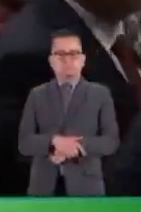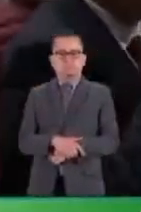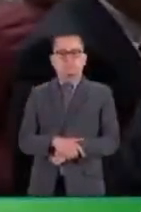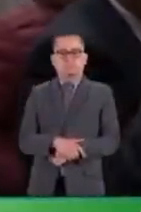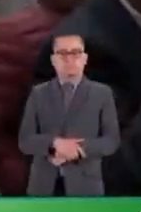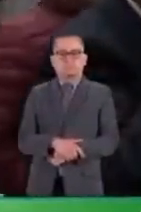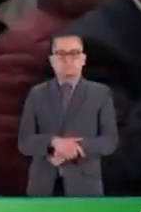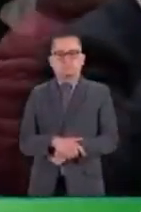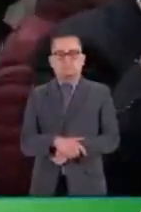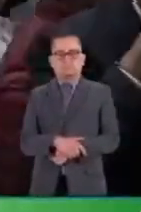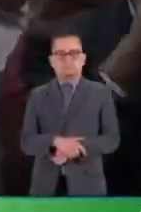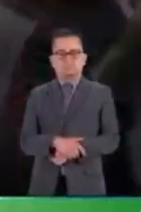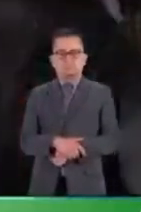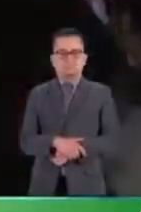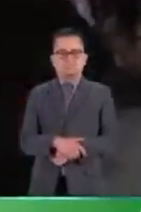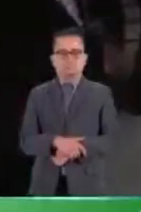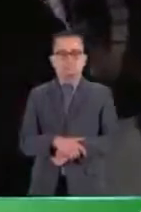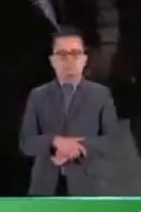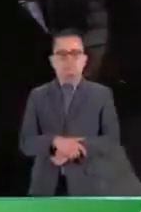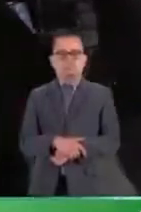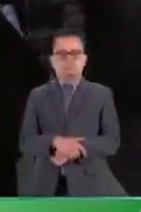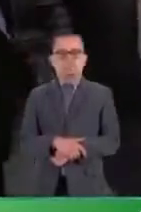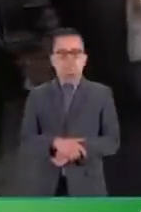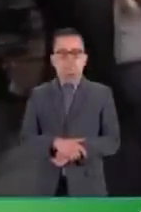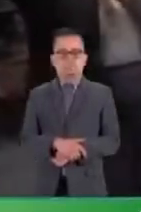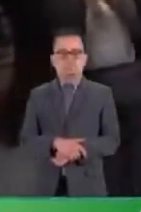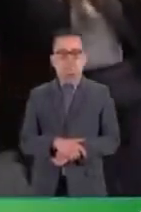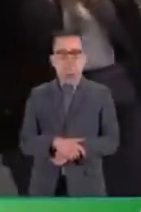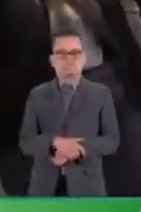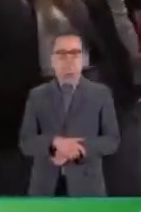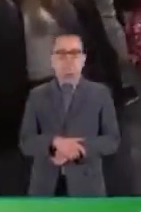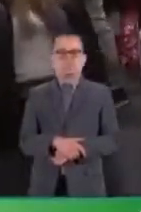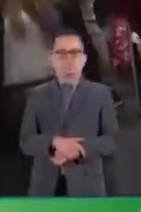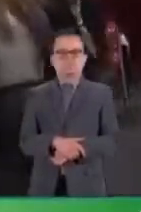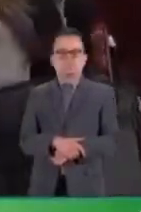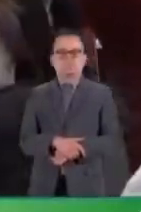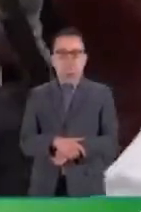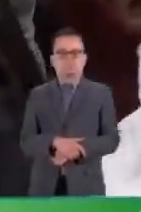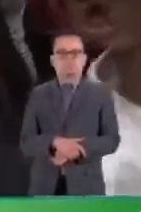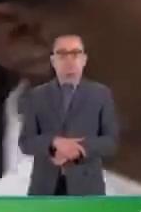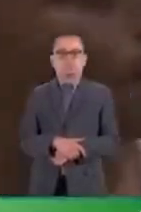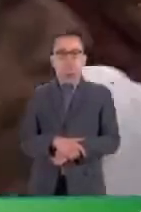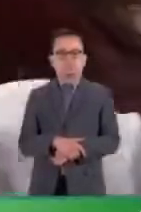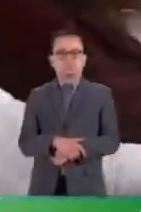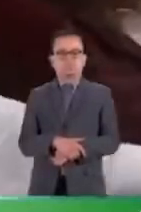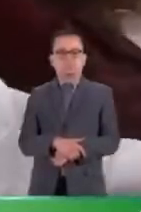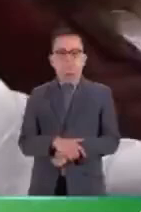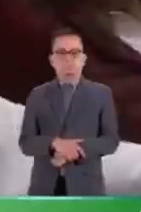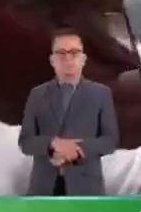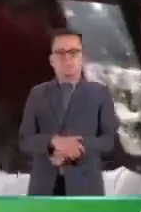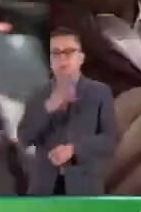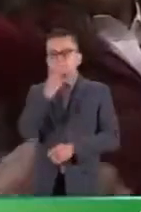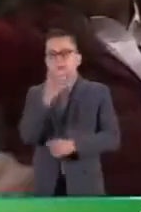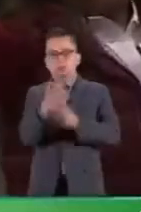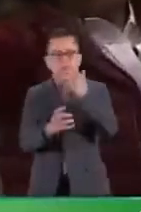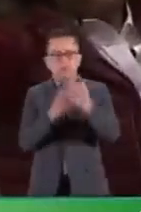todos los votos en favor de parte de las organizaciones criminales de la secta y sus aliados. Esto no va a resolver el